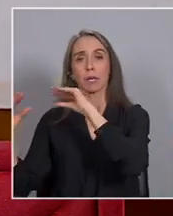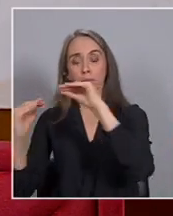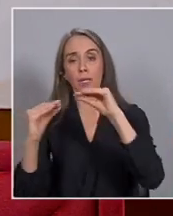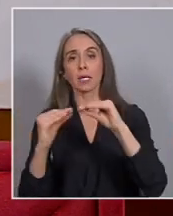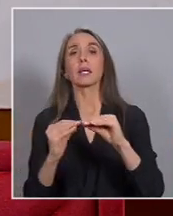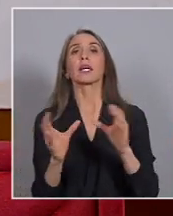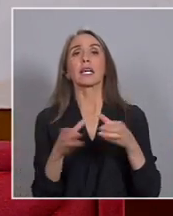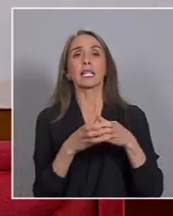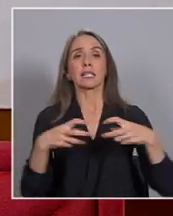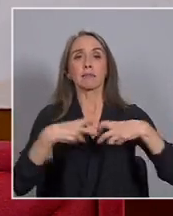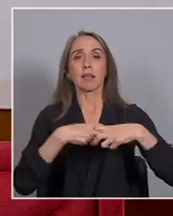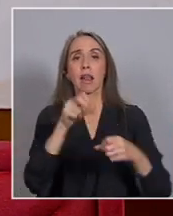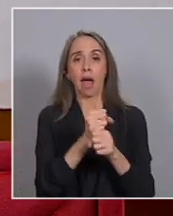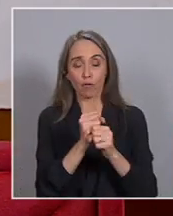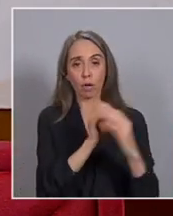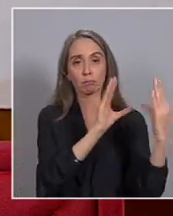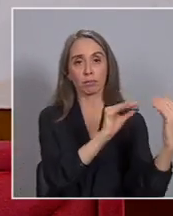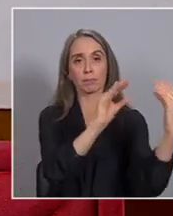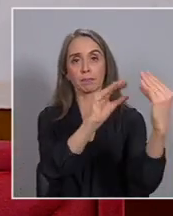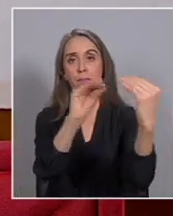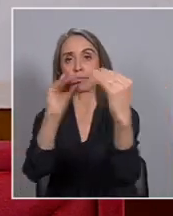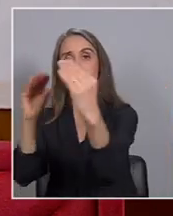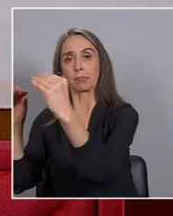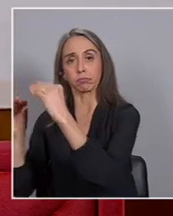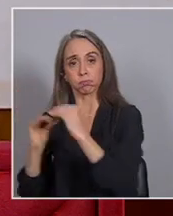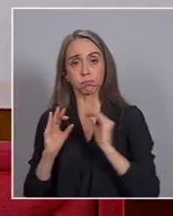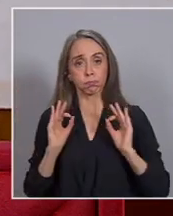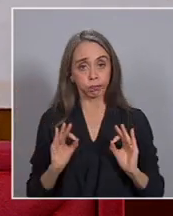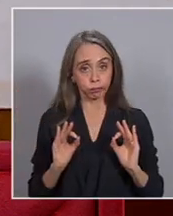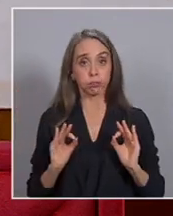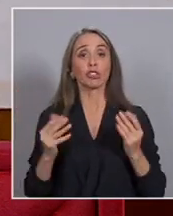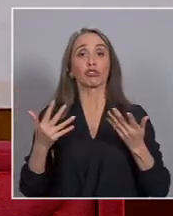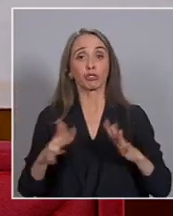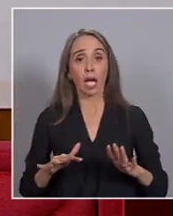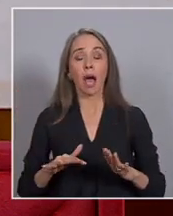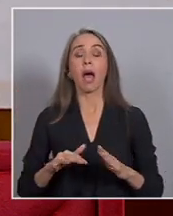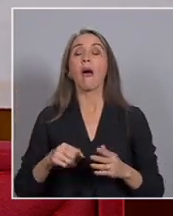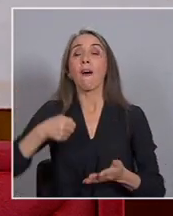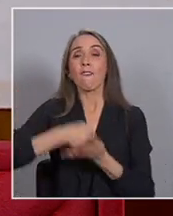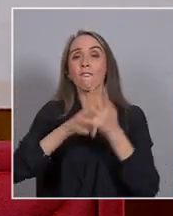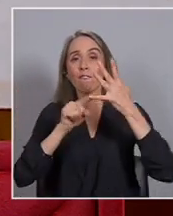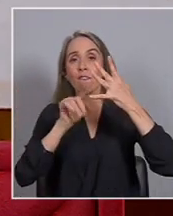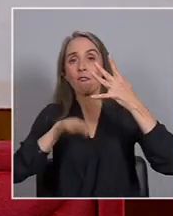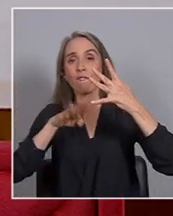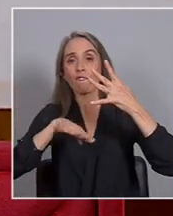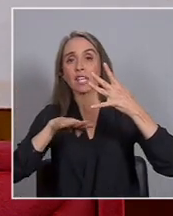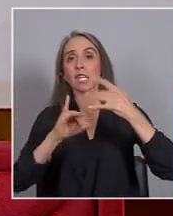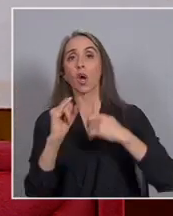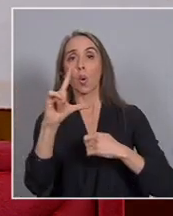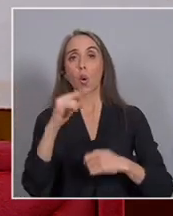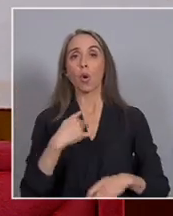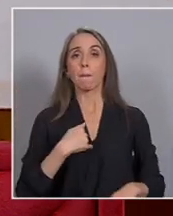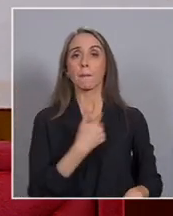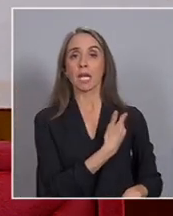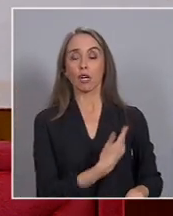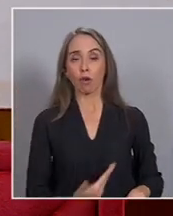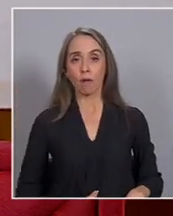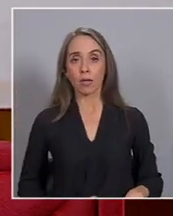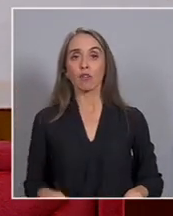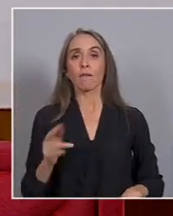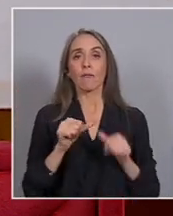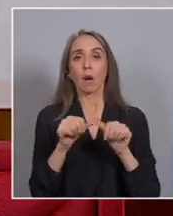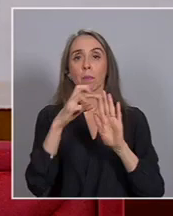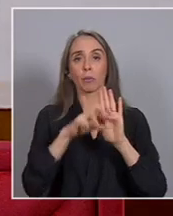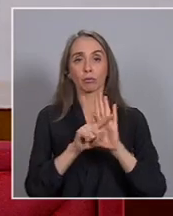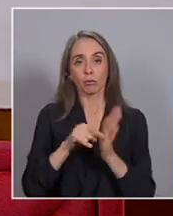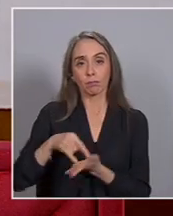mundo laboral. Y hecho esto, a fines de julio, mi gobierno insistirá